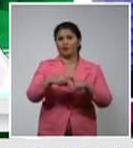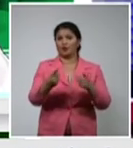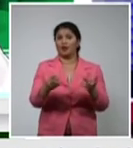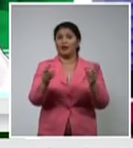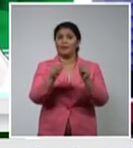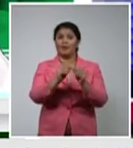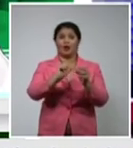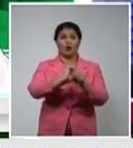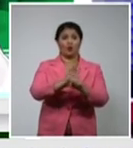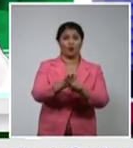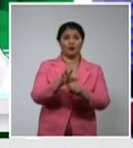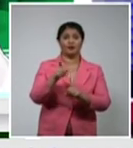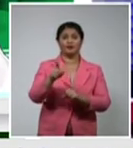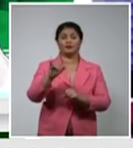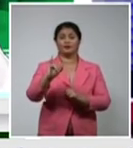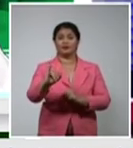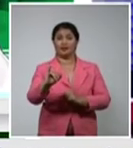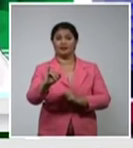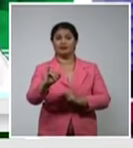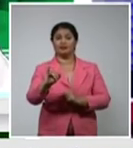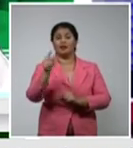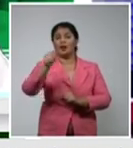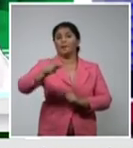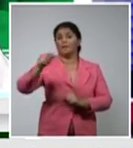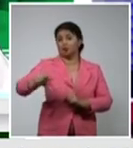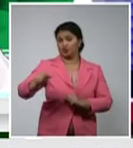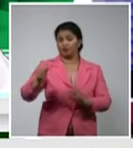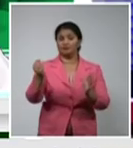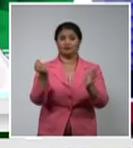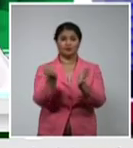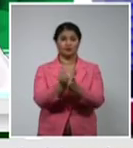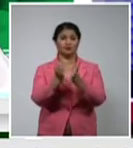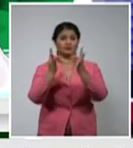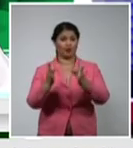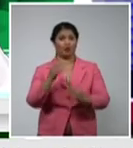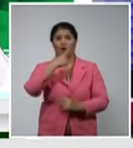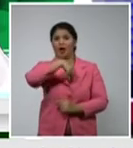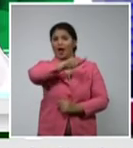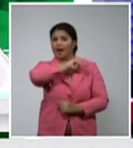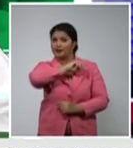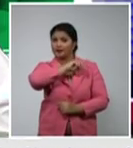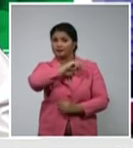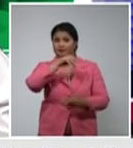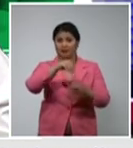de 16 de los pacientes diagnosticados ayer.